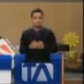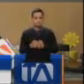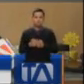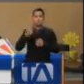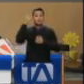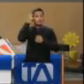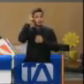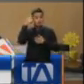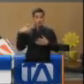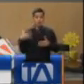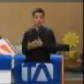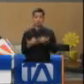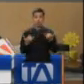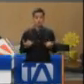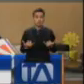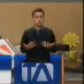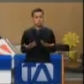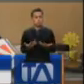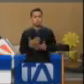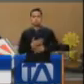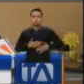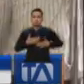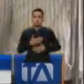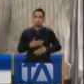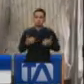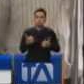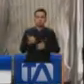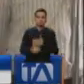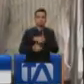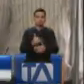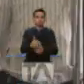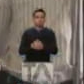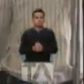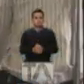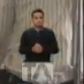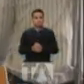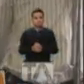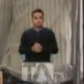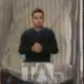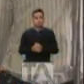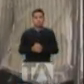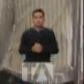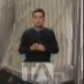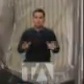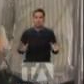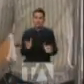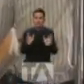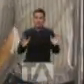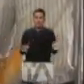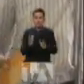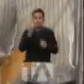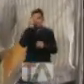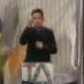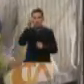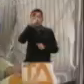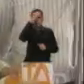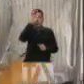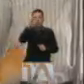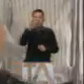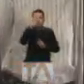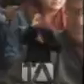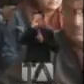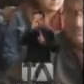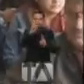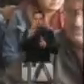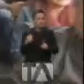hemos logrado un buen resultado. La iniciativa busca generar una cultura de respeto y